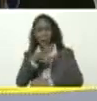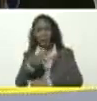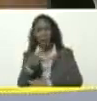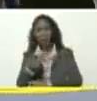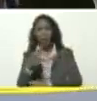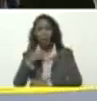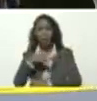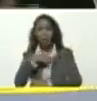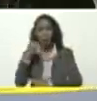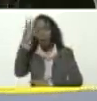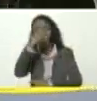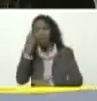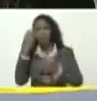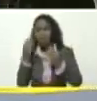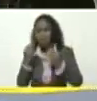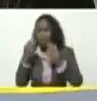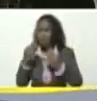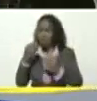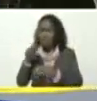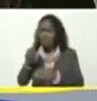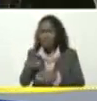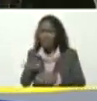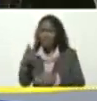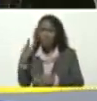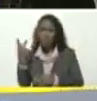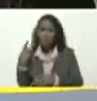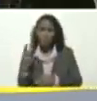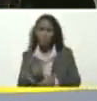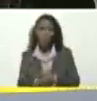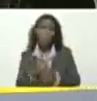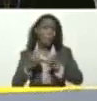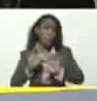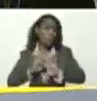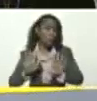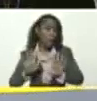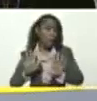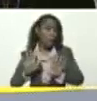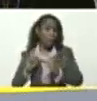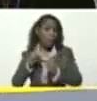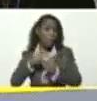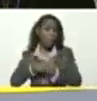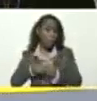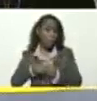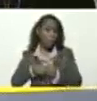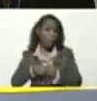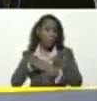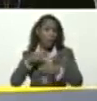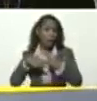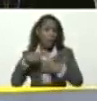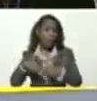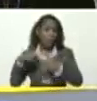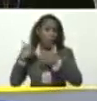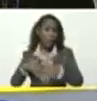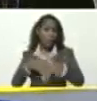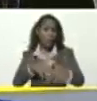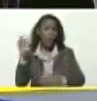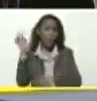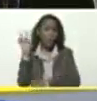éramos muy, muy muchachitos, pero ya éramos militantes de la revolución